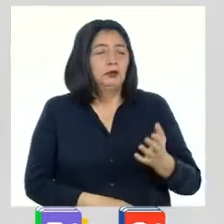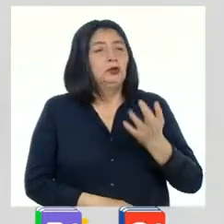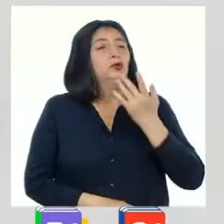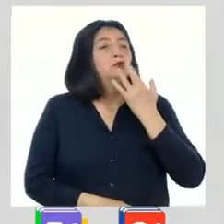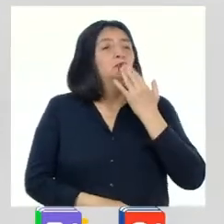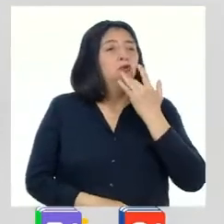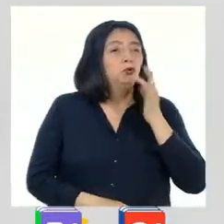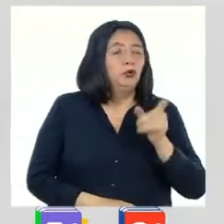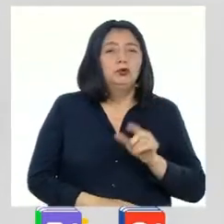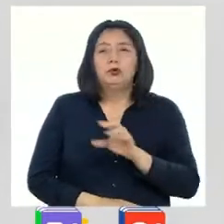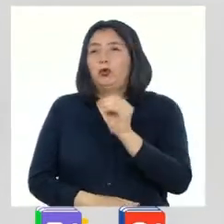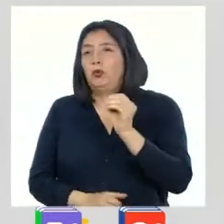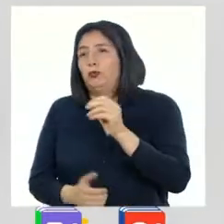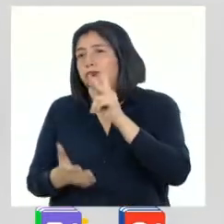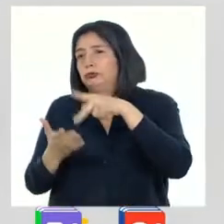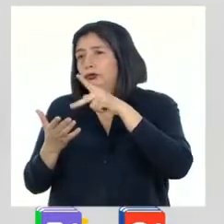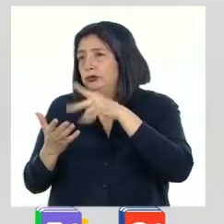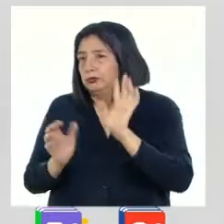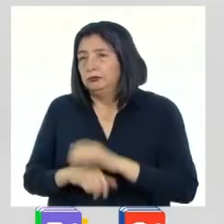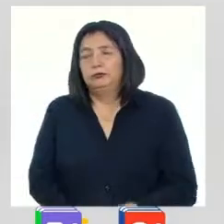Lápices de colores o plumones.